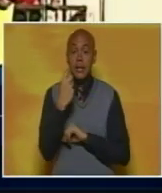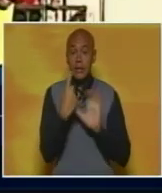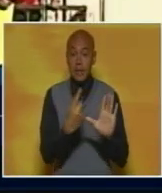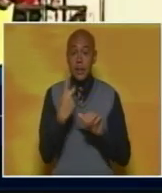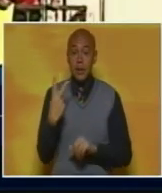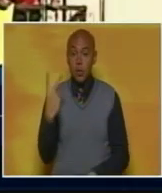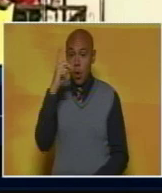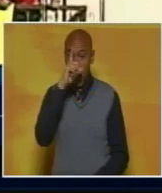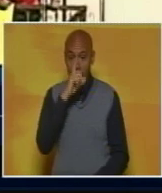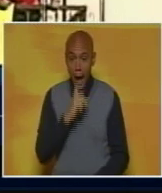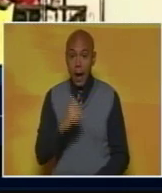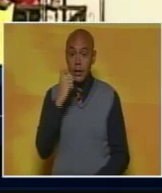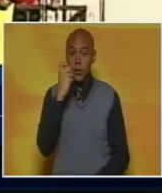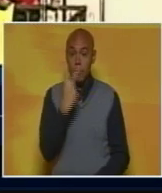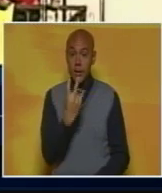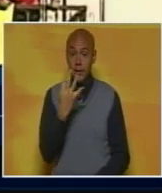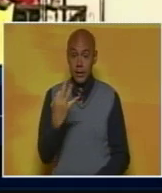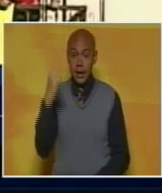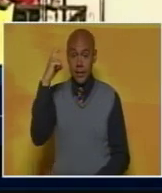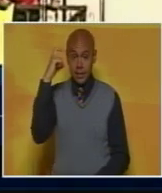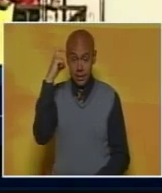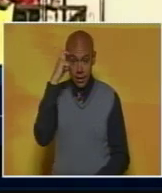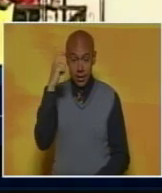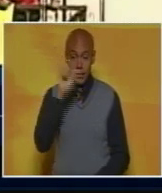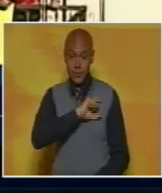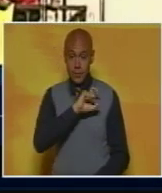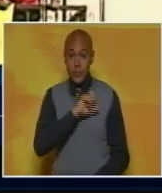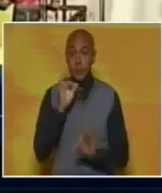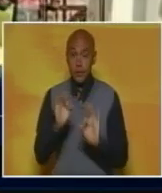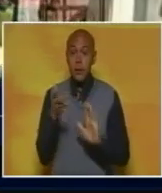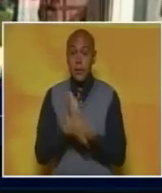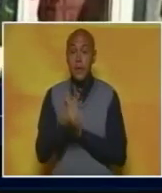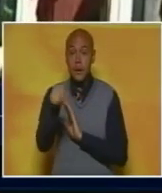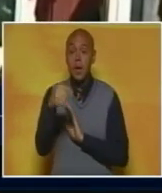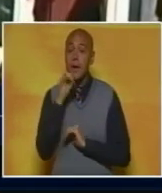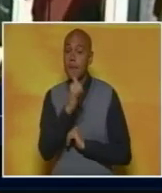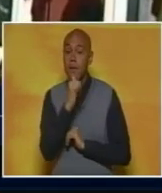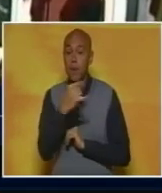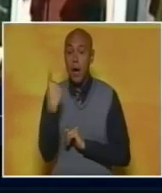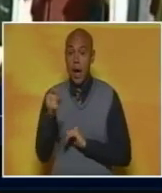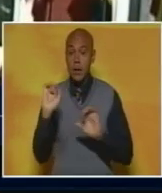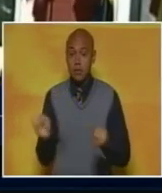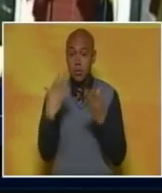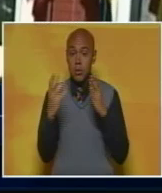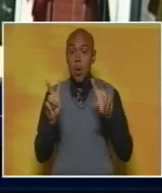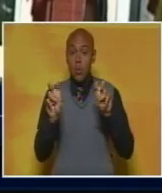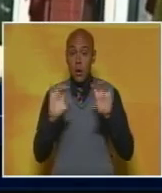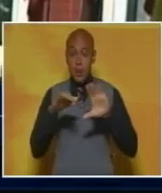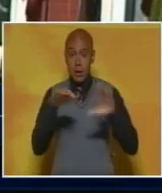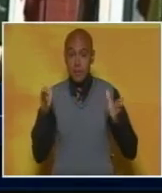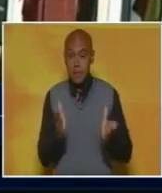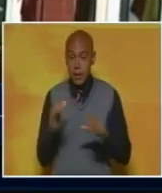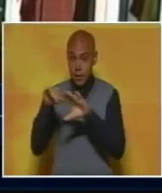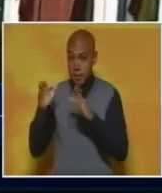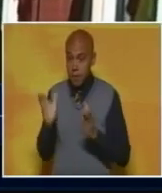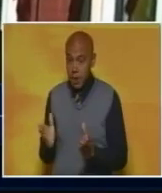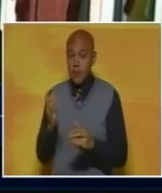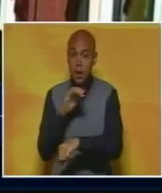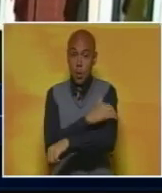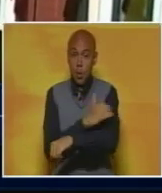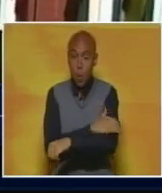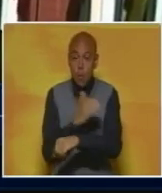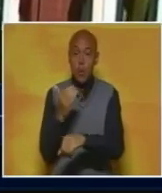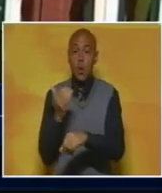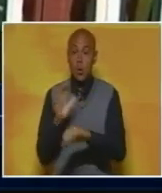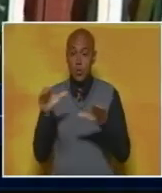62º aniversario del 23 de enero, el mandatario nacional anunció la conformación de mesas de diálogo con todos los sectores de la